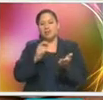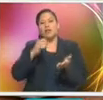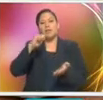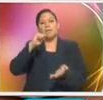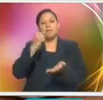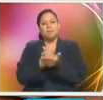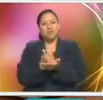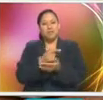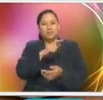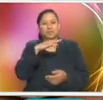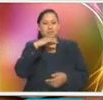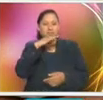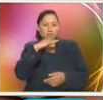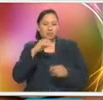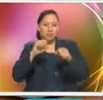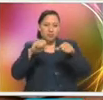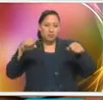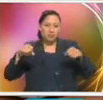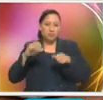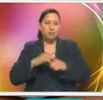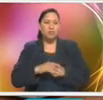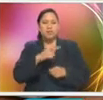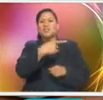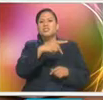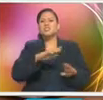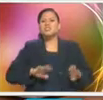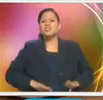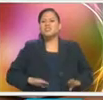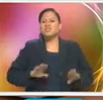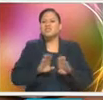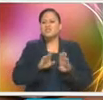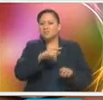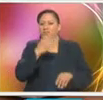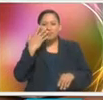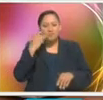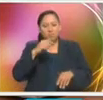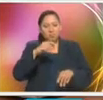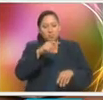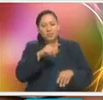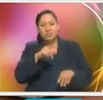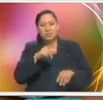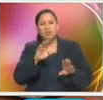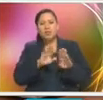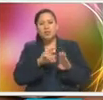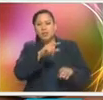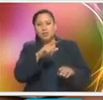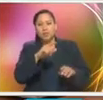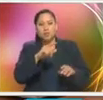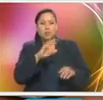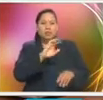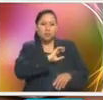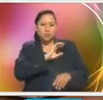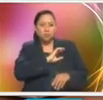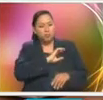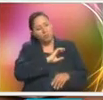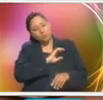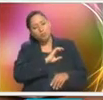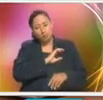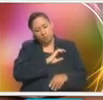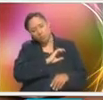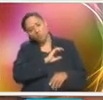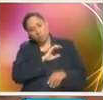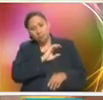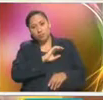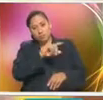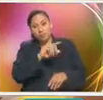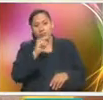ya de las características específicas de temperamento, ¿cómo son los gatos esfinges? Yo veo que podrían ser cariñosos, incluso me llama la